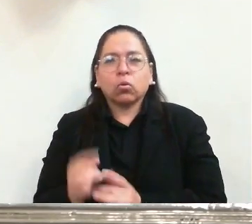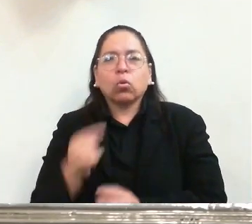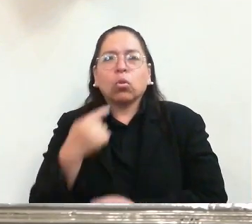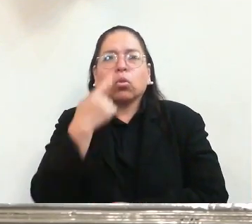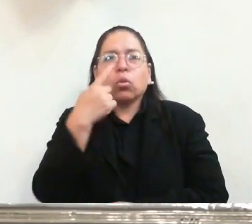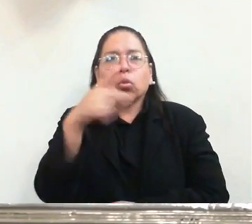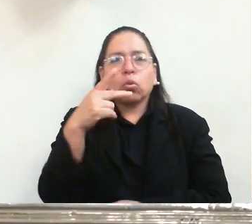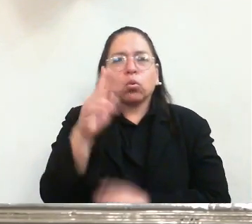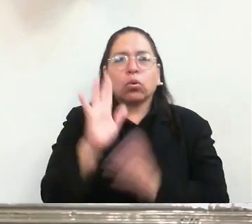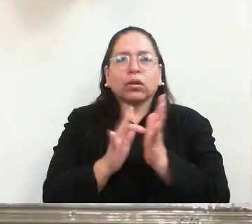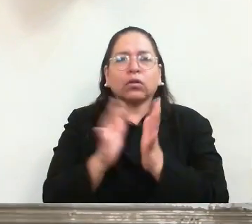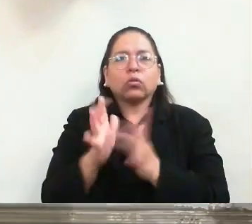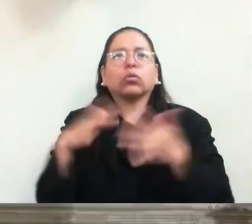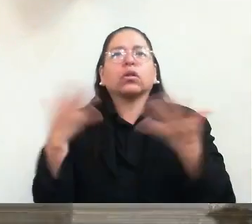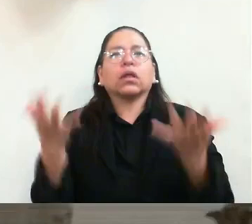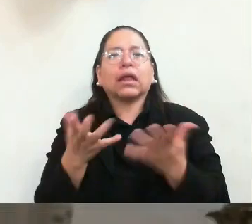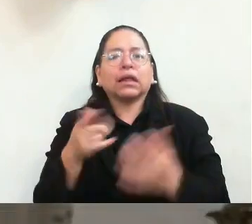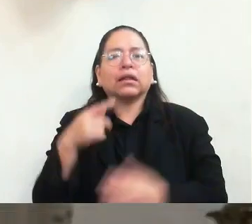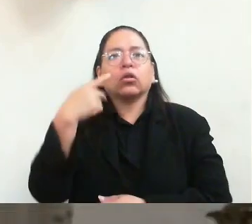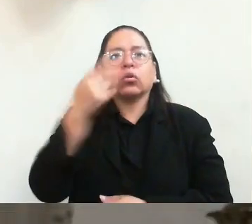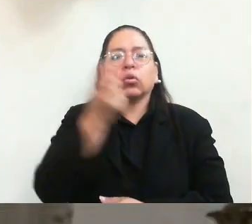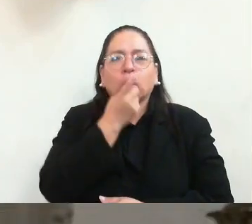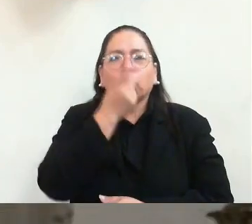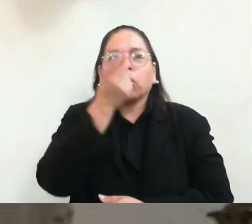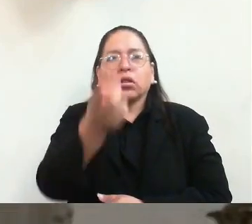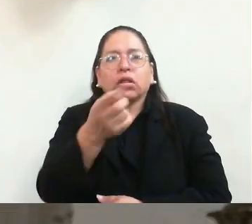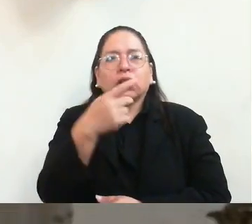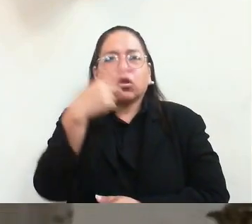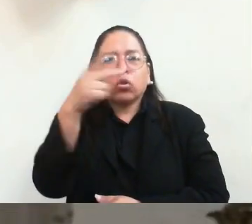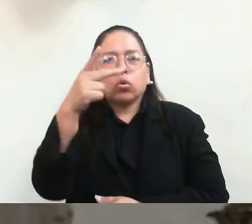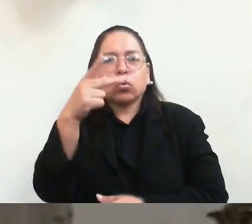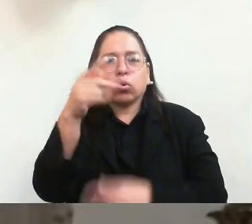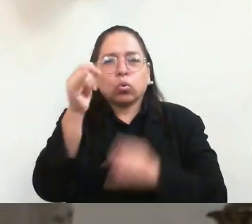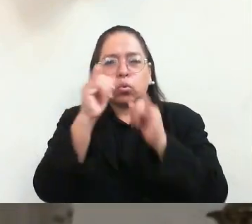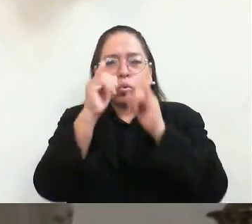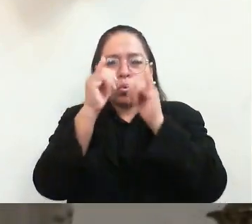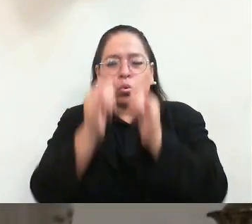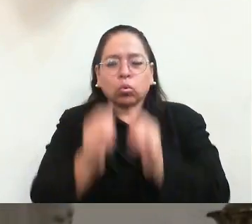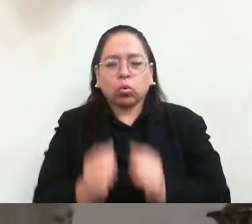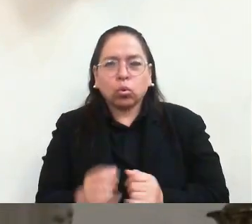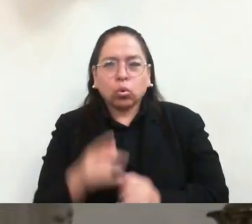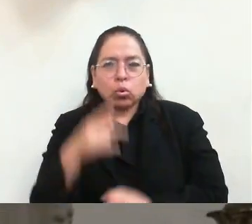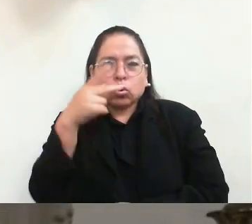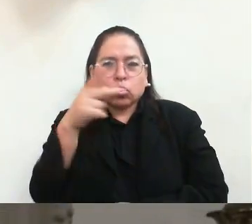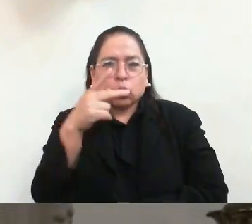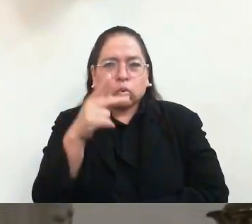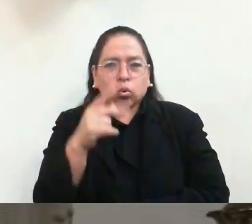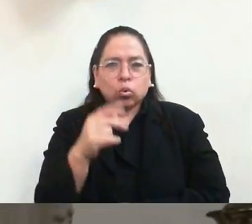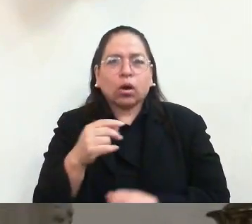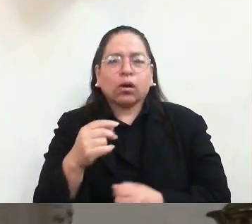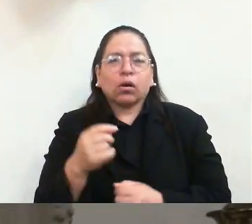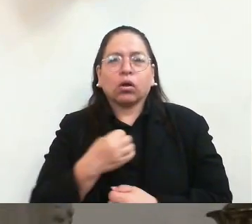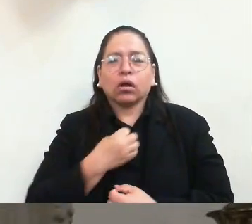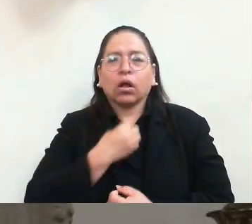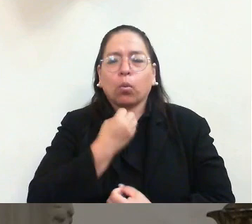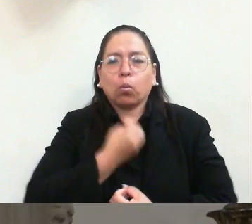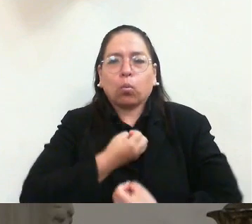dice porque su persona su palabra